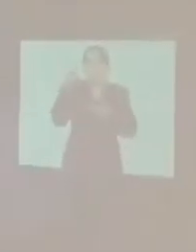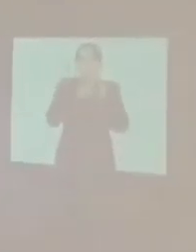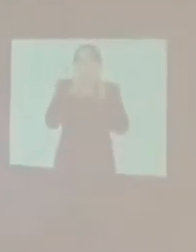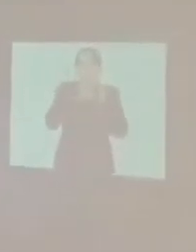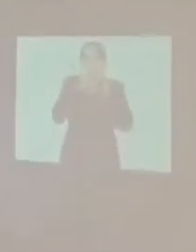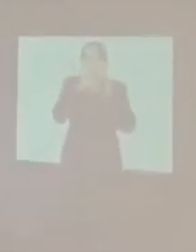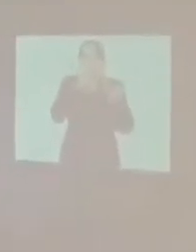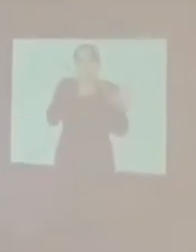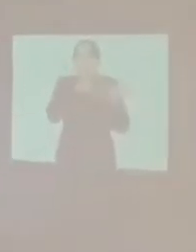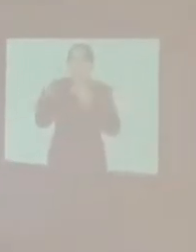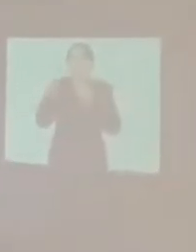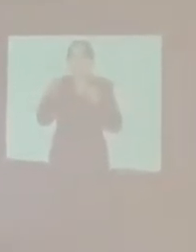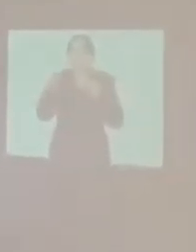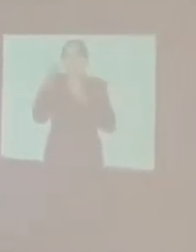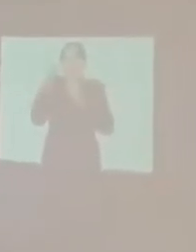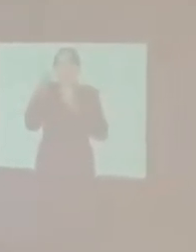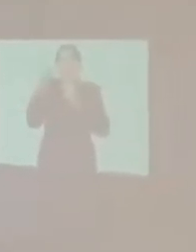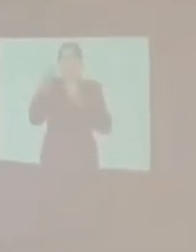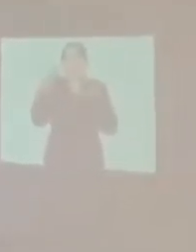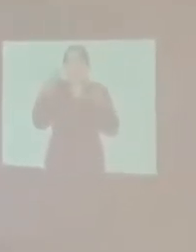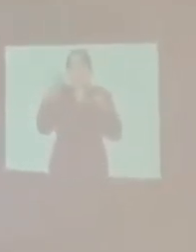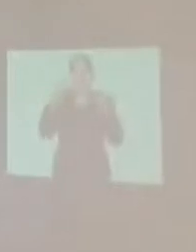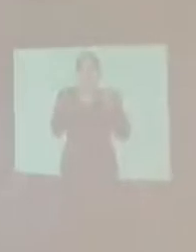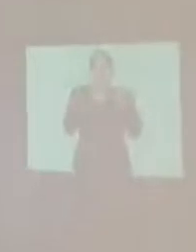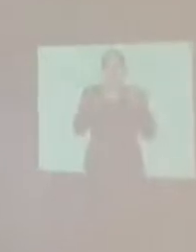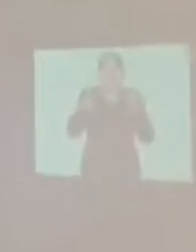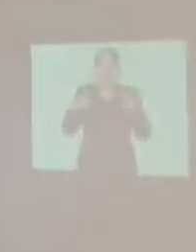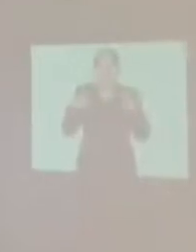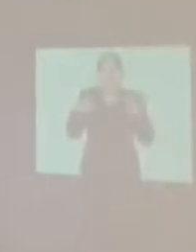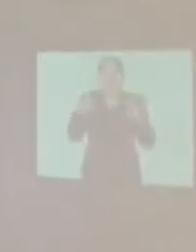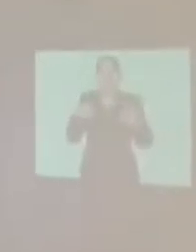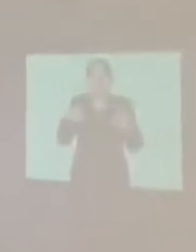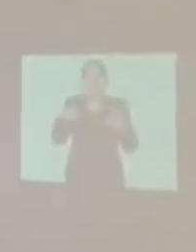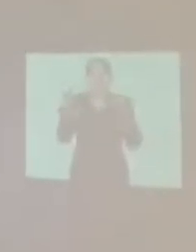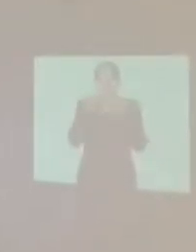20.634.000 personas y 8 millones de personas